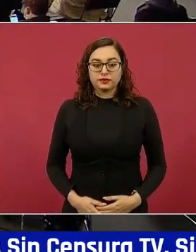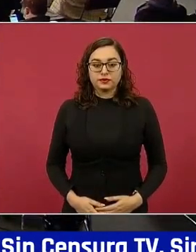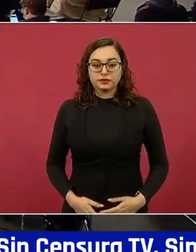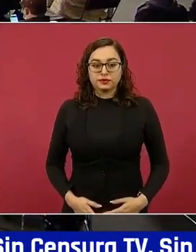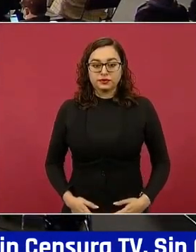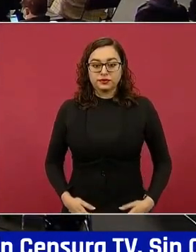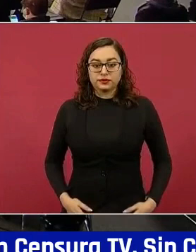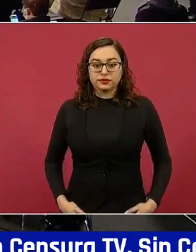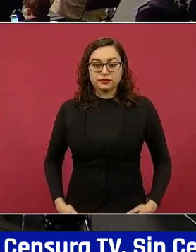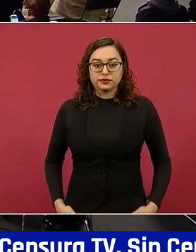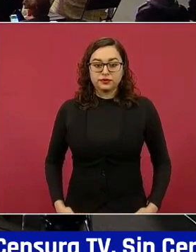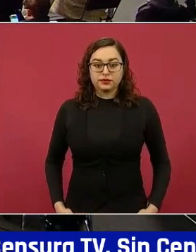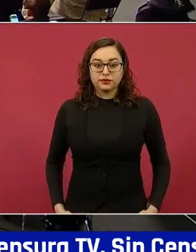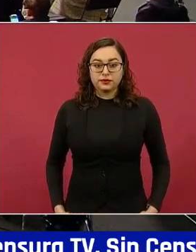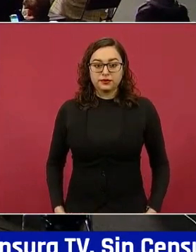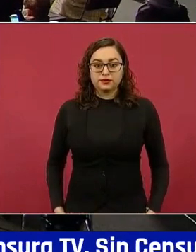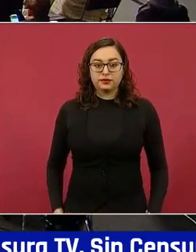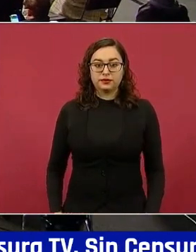Sí, y tú le traduces.